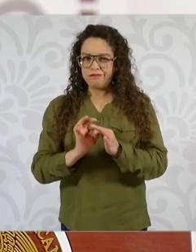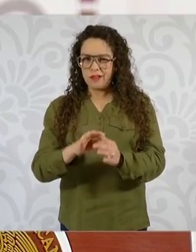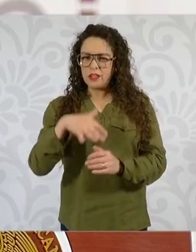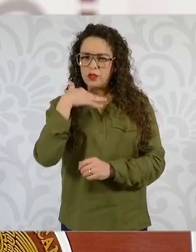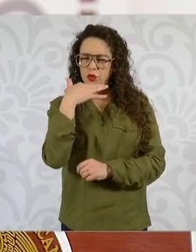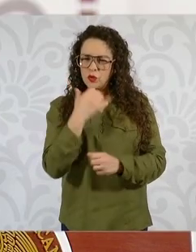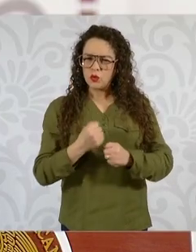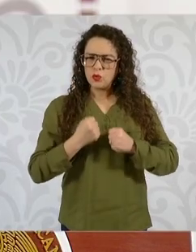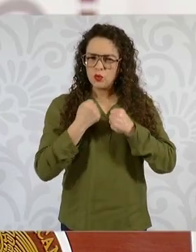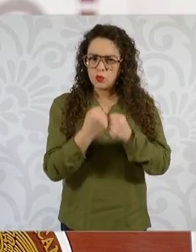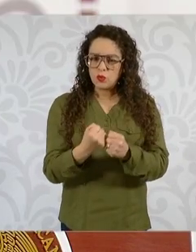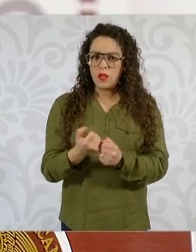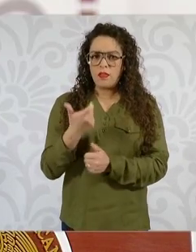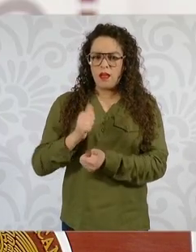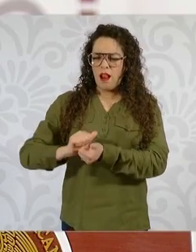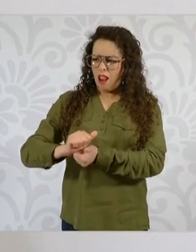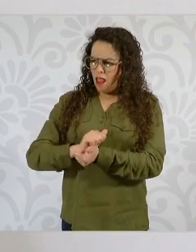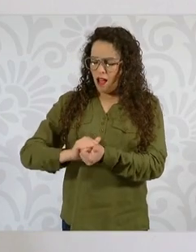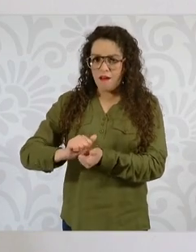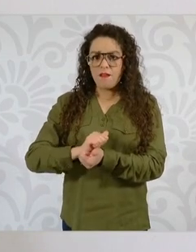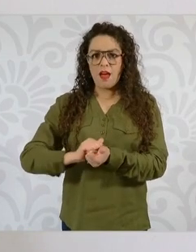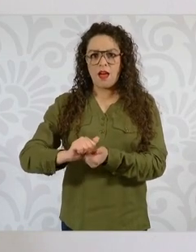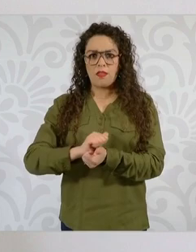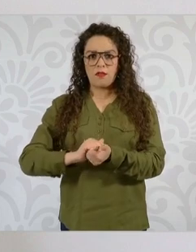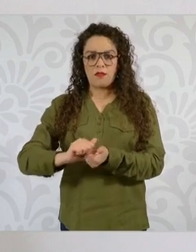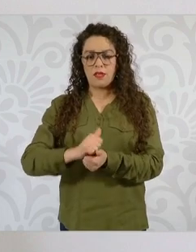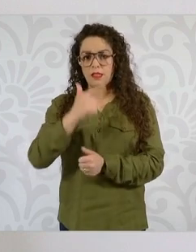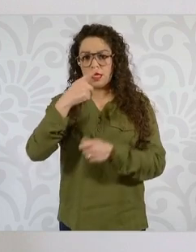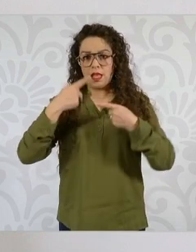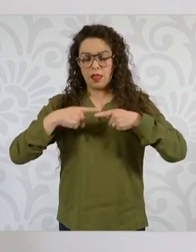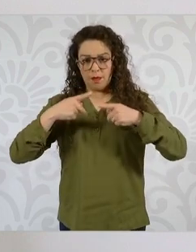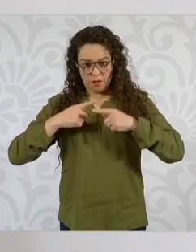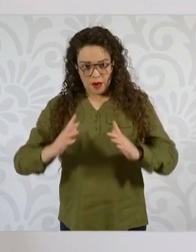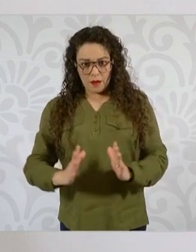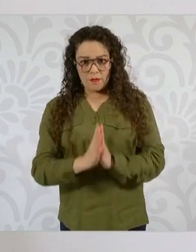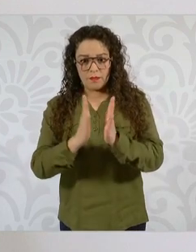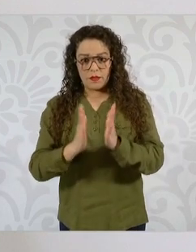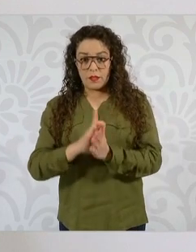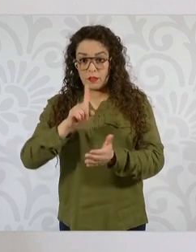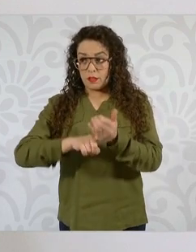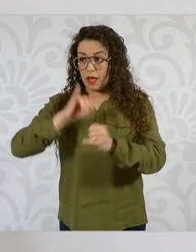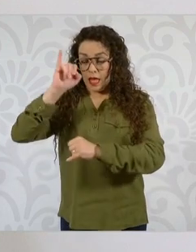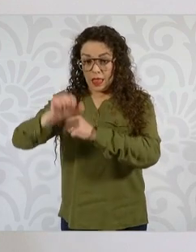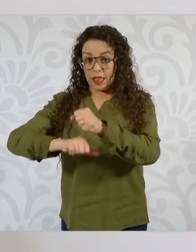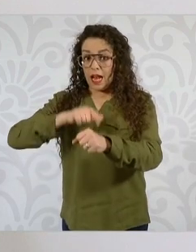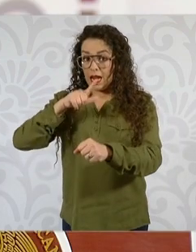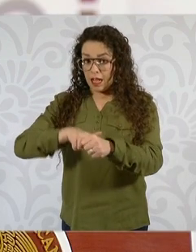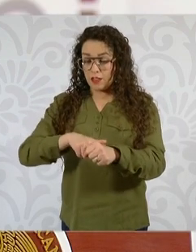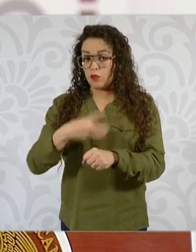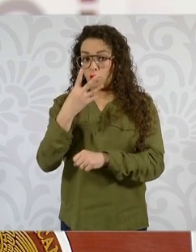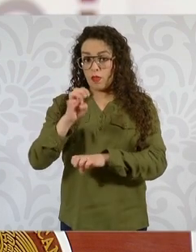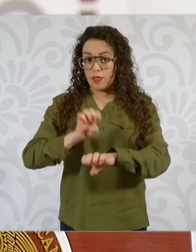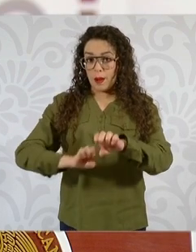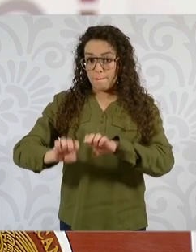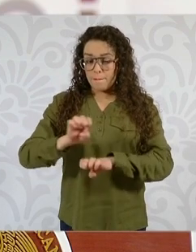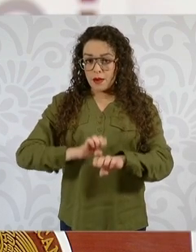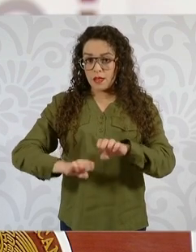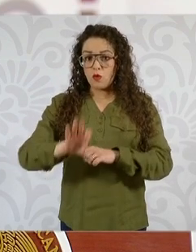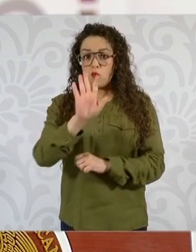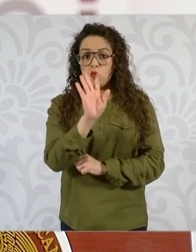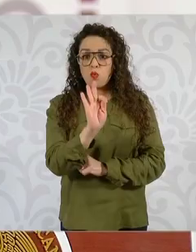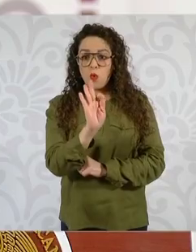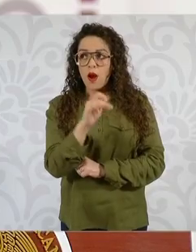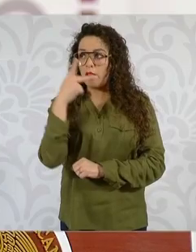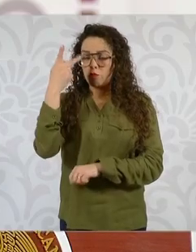internacional en la cual participan siete personas físicas, cuatro empresas contratistas, cuarenta